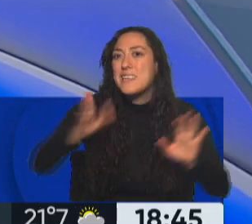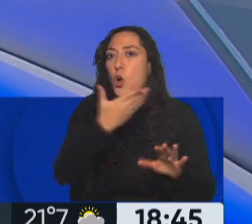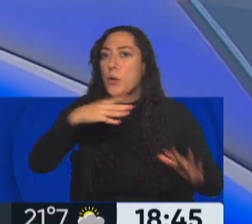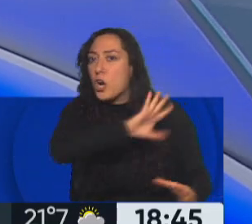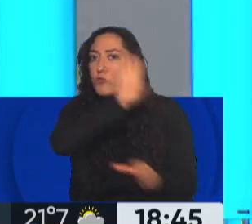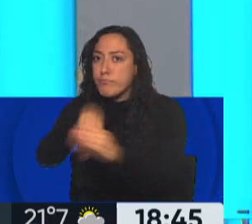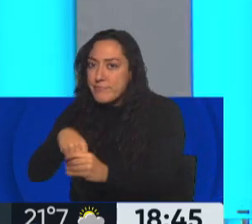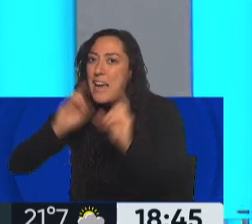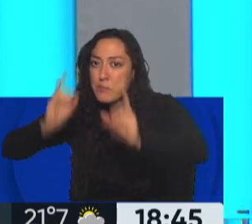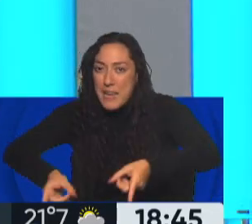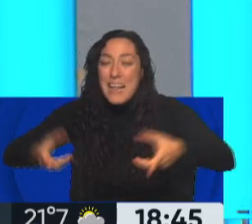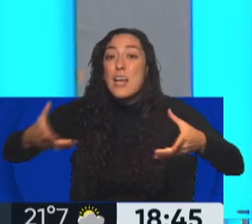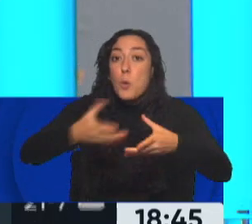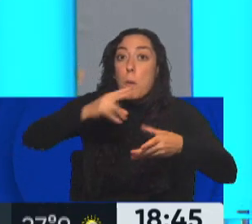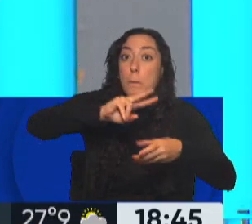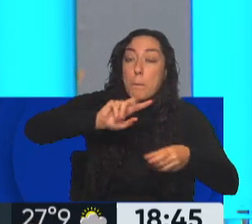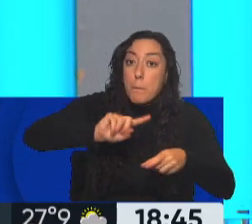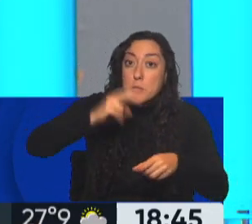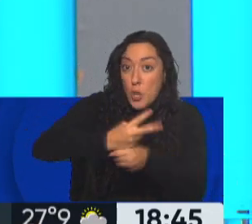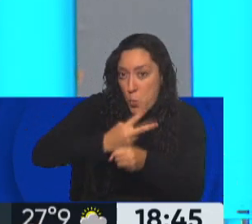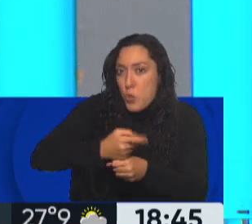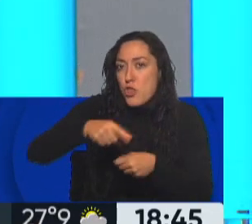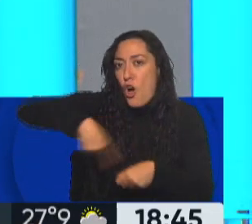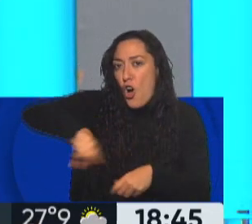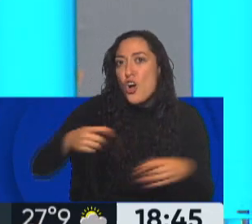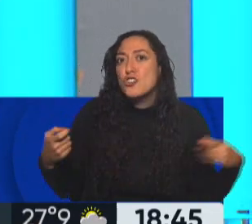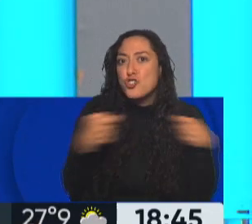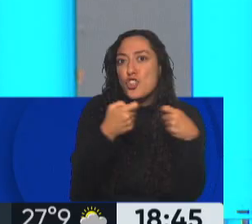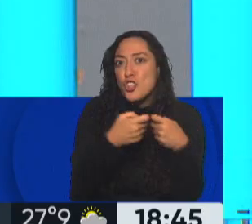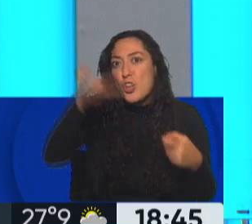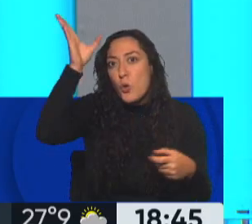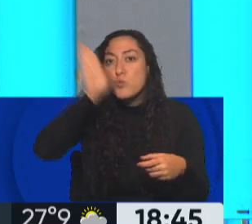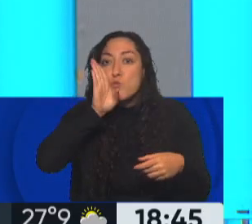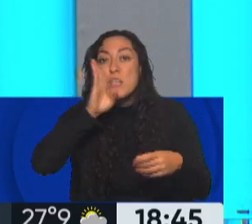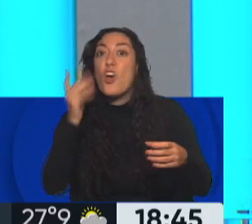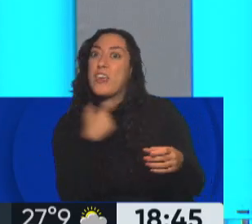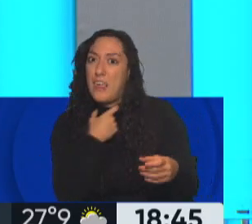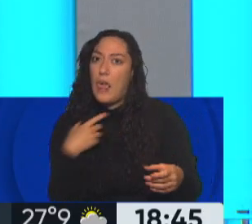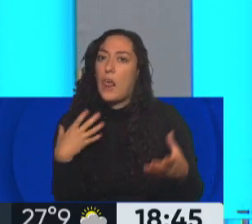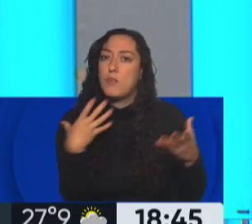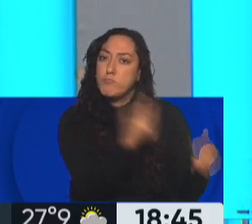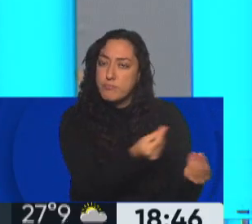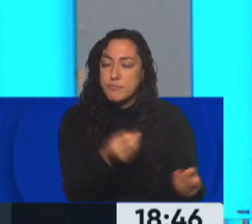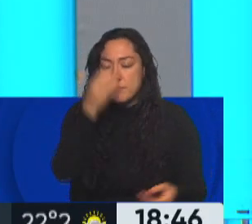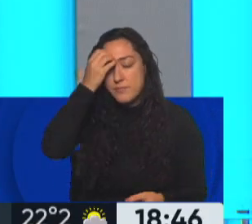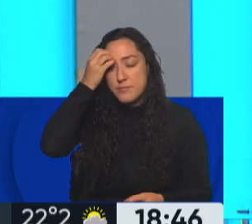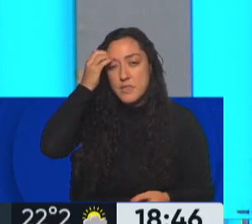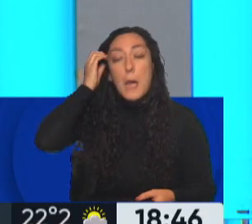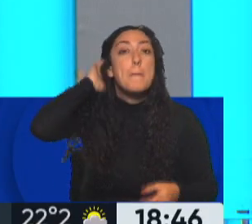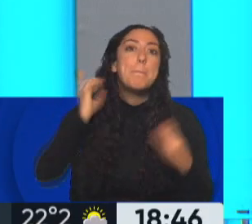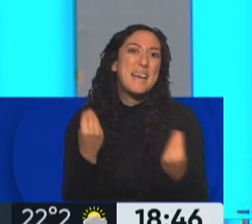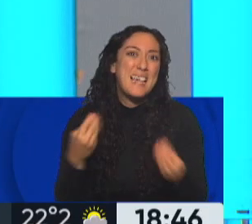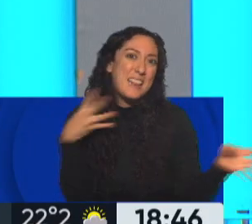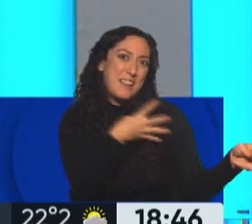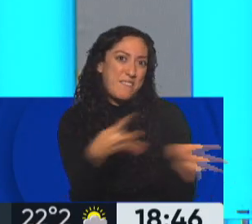del gobierno y que estaría a favor de una asociación con Estados Unidos justamente para que garantice, por ejemplo, la defensa, ¿no?